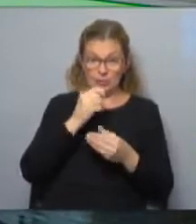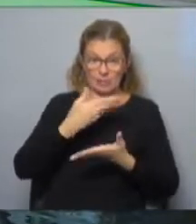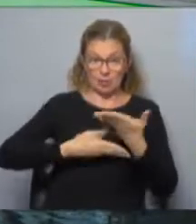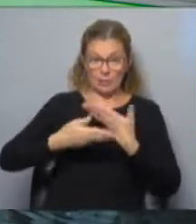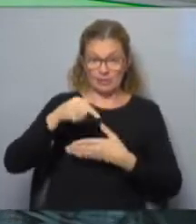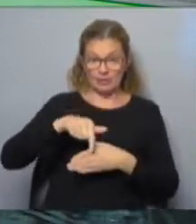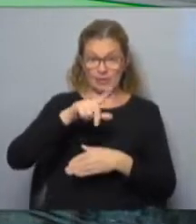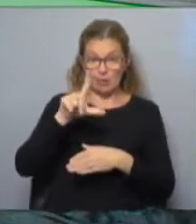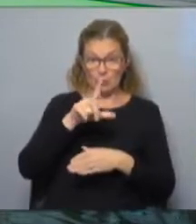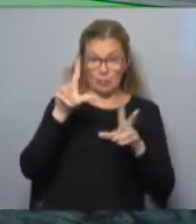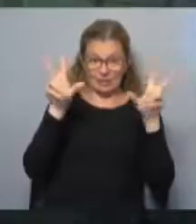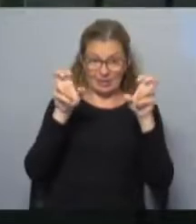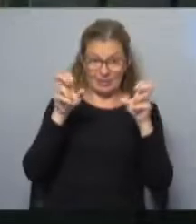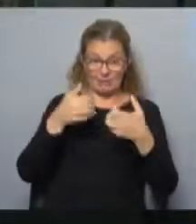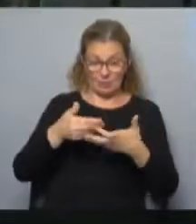este lunes. Vamos con títulos.